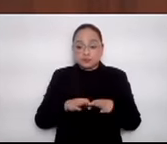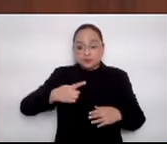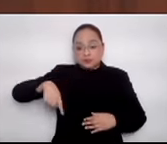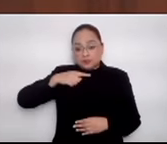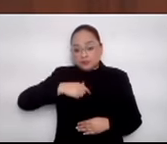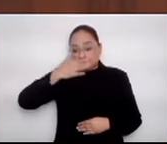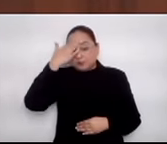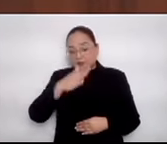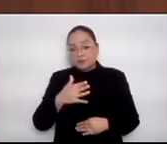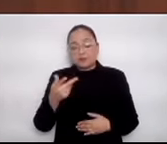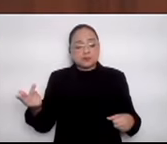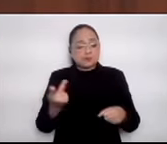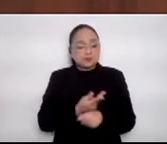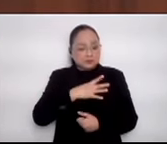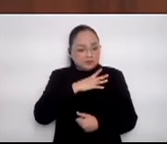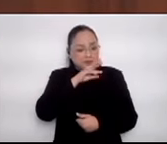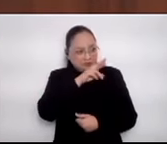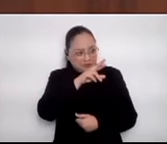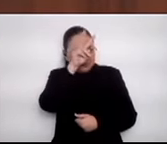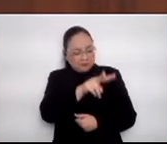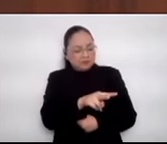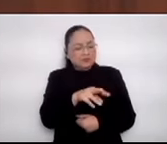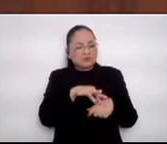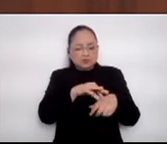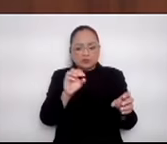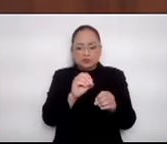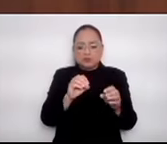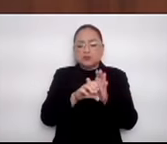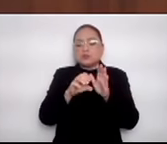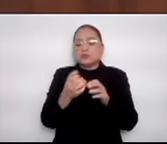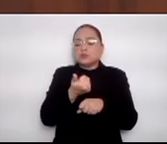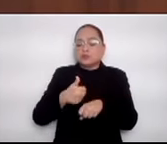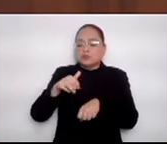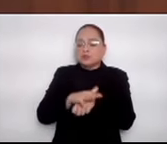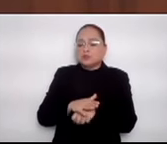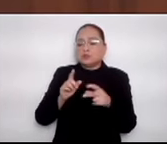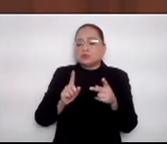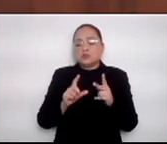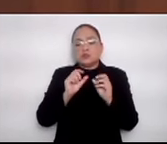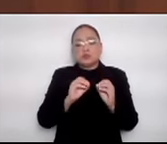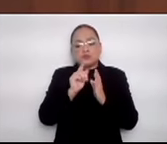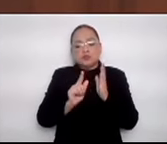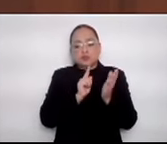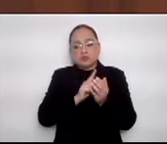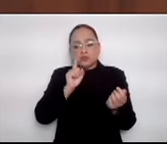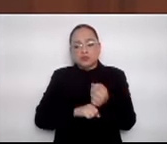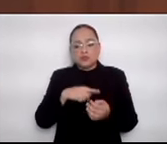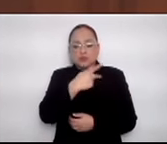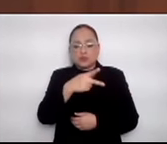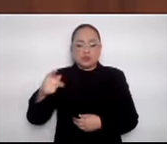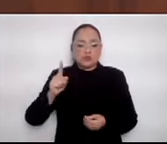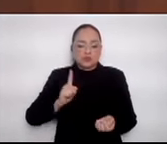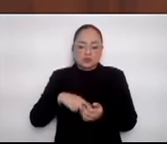resultados no tangibles, me refiero a la parte administrativa y normativa que compete a su